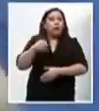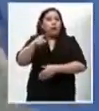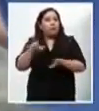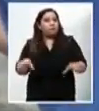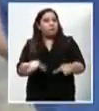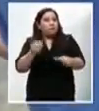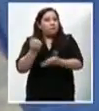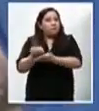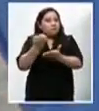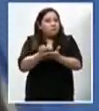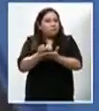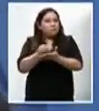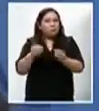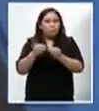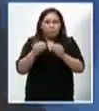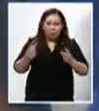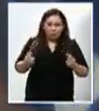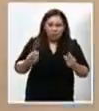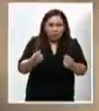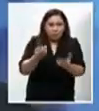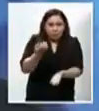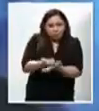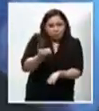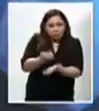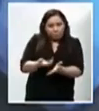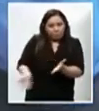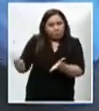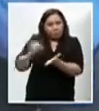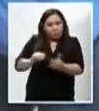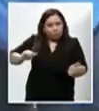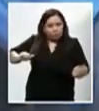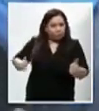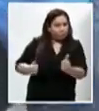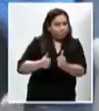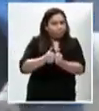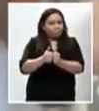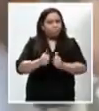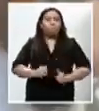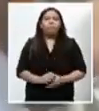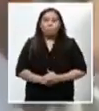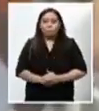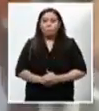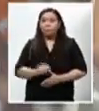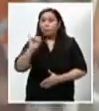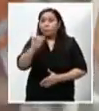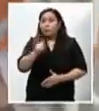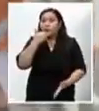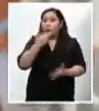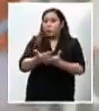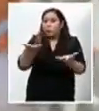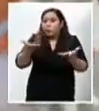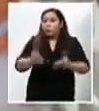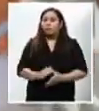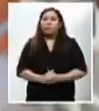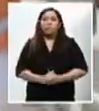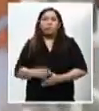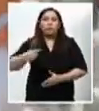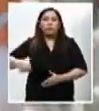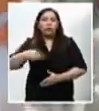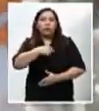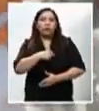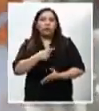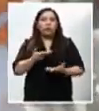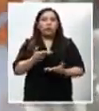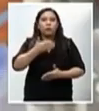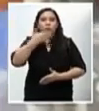reactivar la economía mucho más rápido y más temprano de lo que habíamos pensado. Y eso nos va a permitir también un mayor